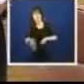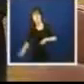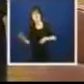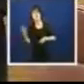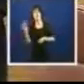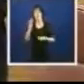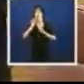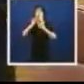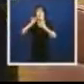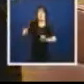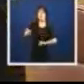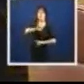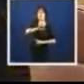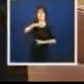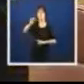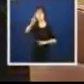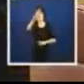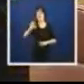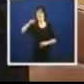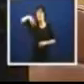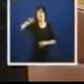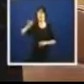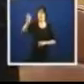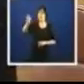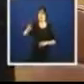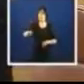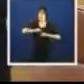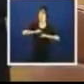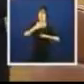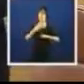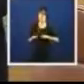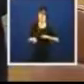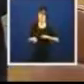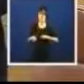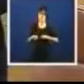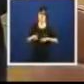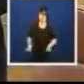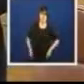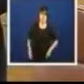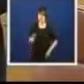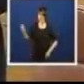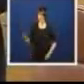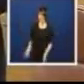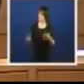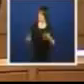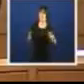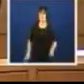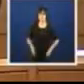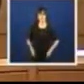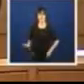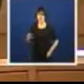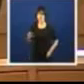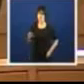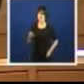que casos como o señor Bárcenas lle repugnan. Non abonda. Vostede ten que asumir as súas responsabilidades. Ten que